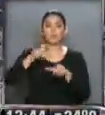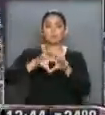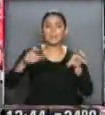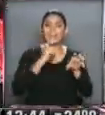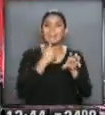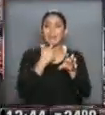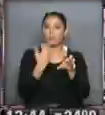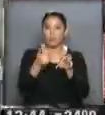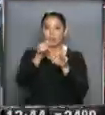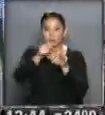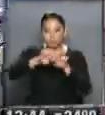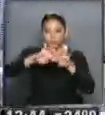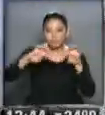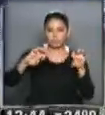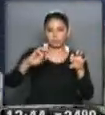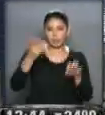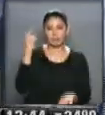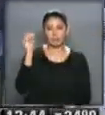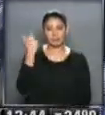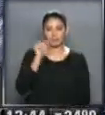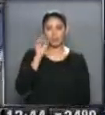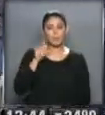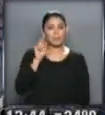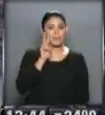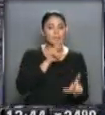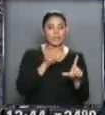el hierro, el acero. Recién también veíamos cómo ingresaban